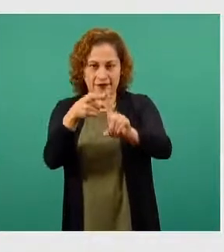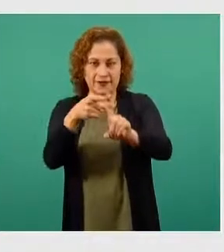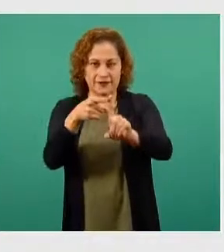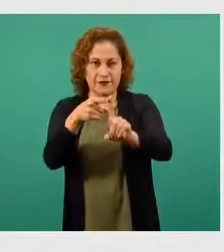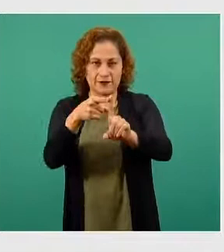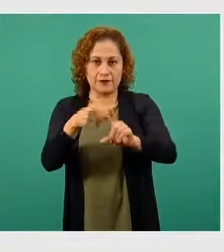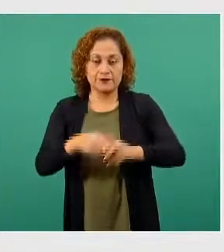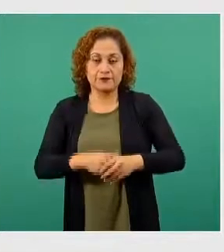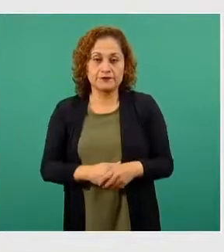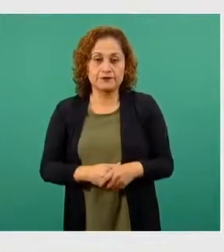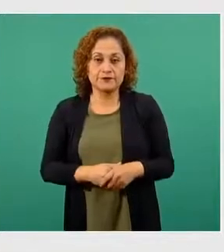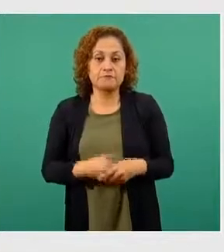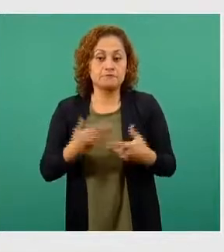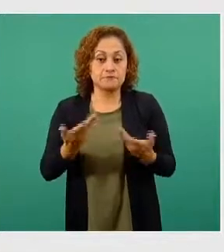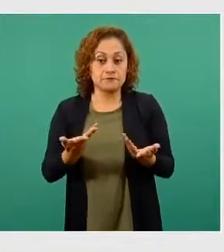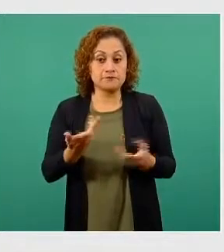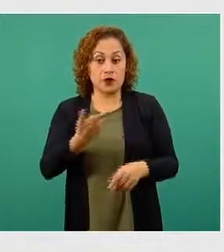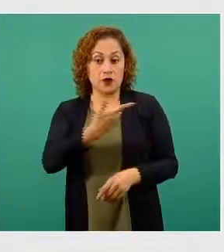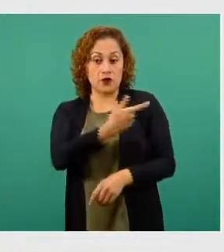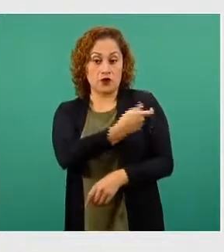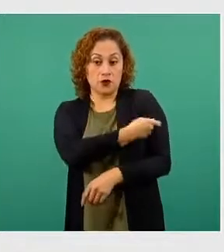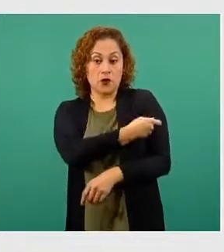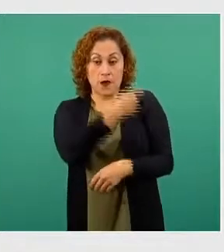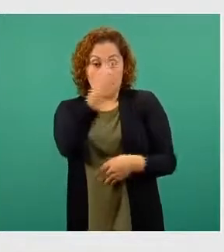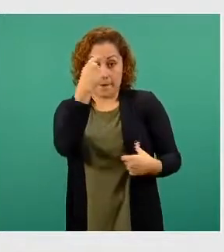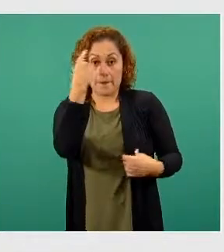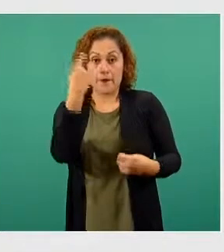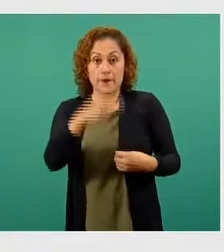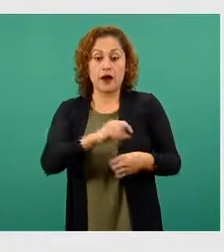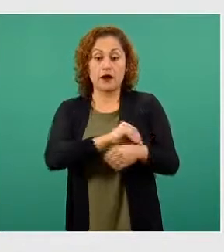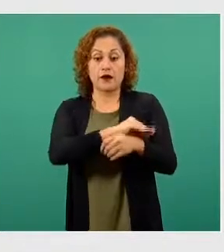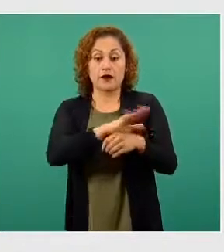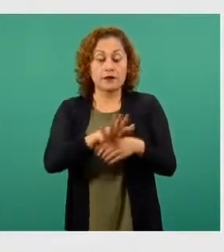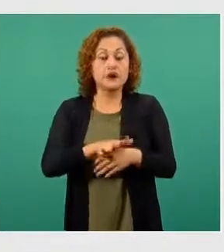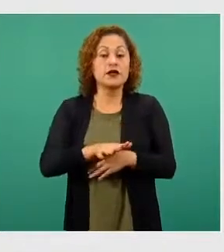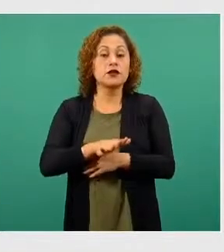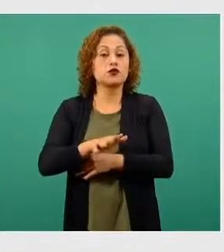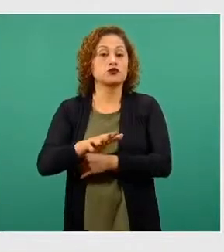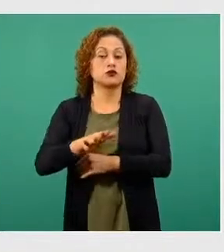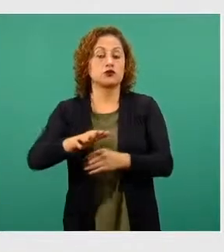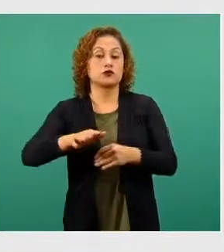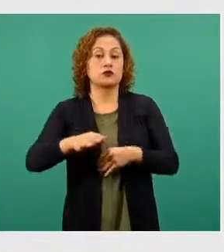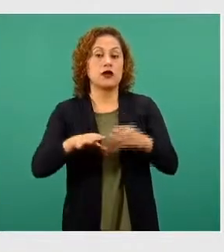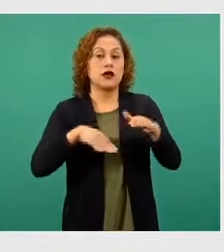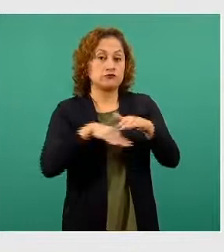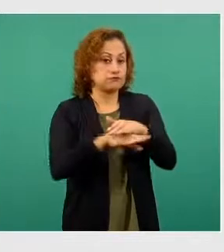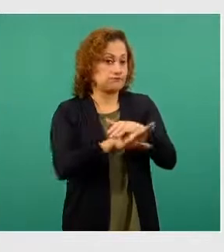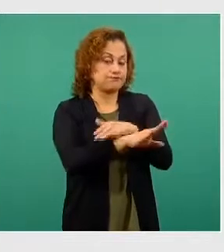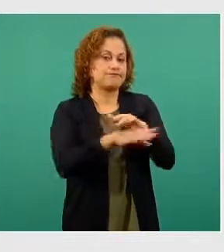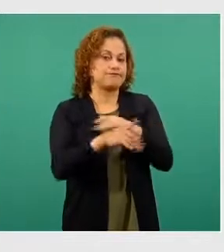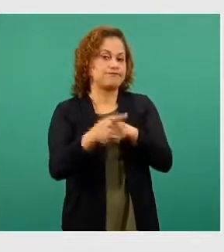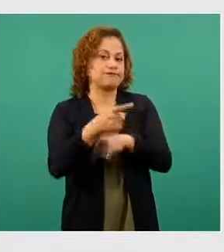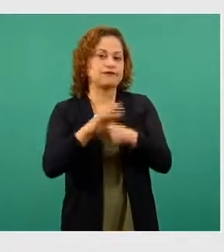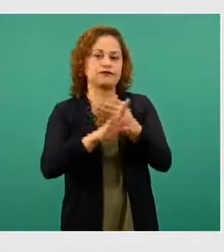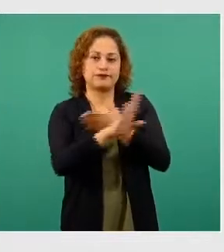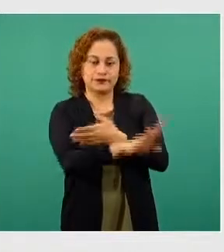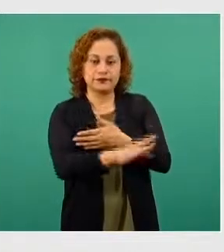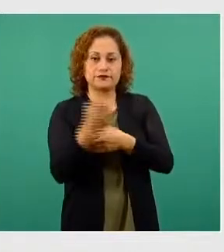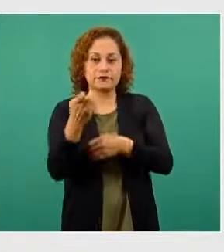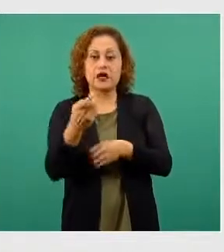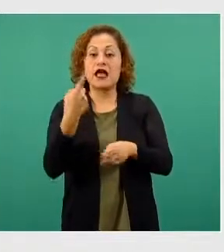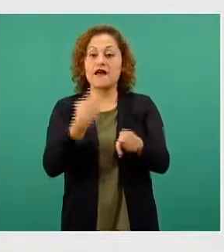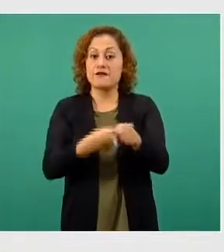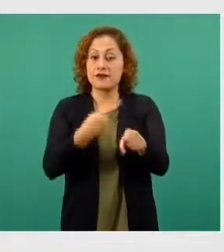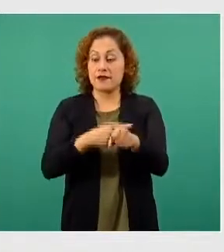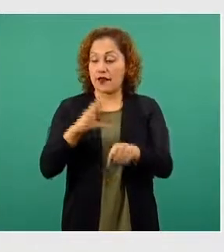través de la aplicación de la vacuna contra el virus SARS-CoV-2, pues prevenir la ocurrencia de la